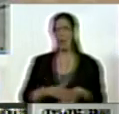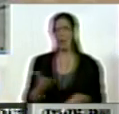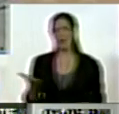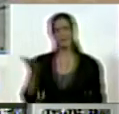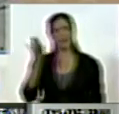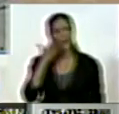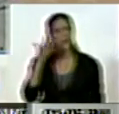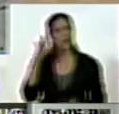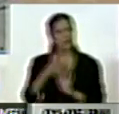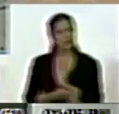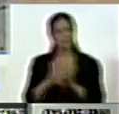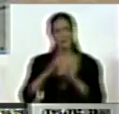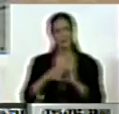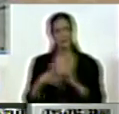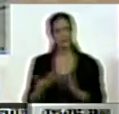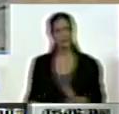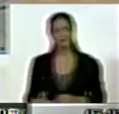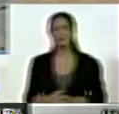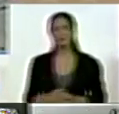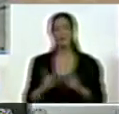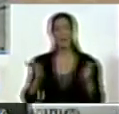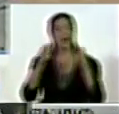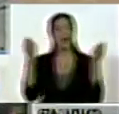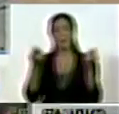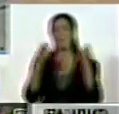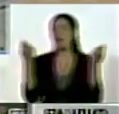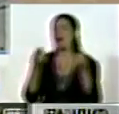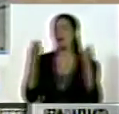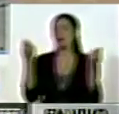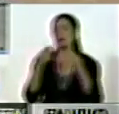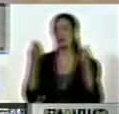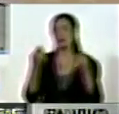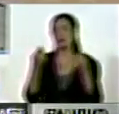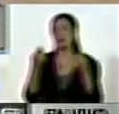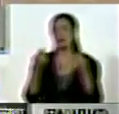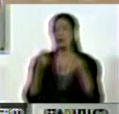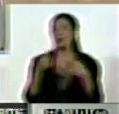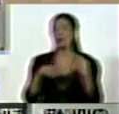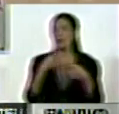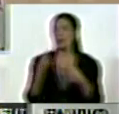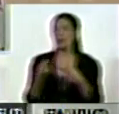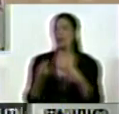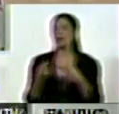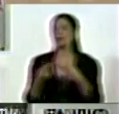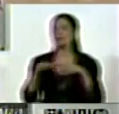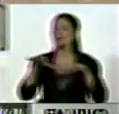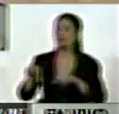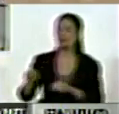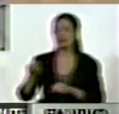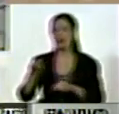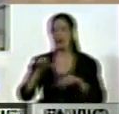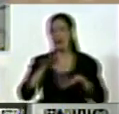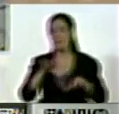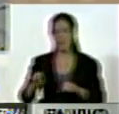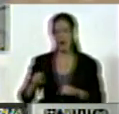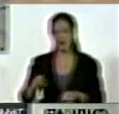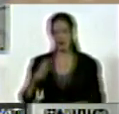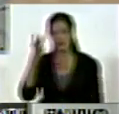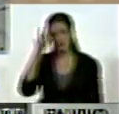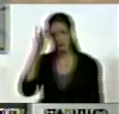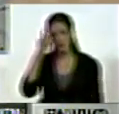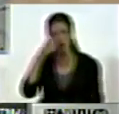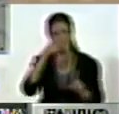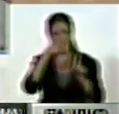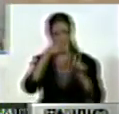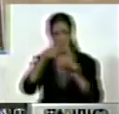sabemos lo que significan las campañas mediáticas que preceden las intervenciones imperiales. Los falsos